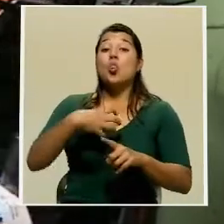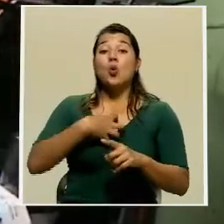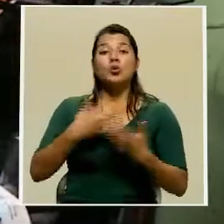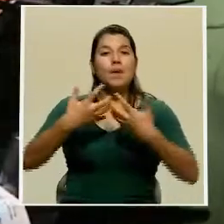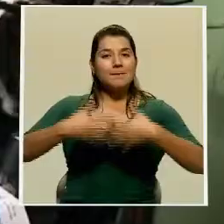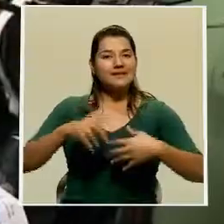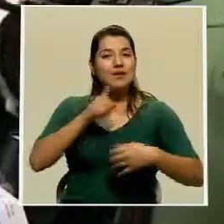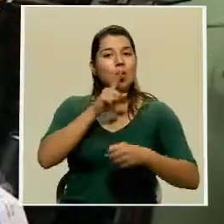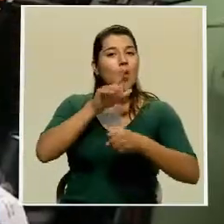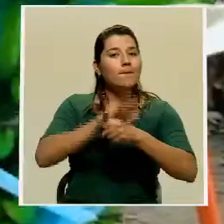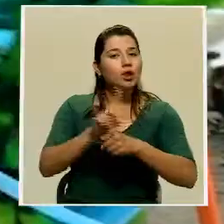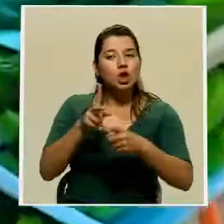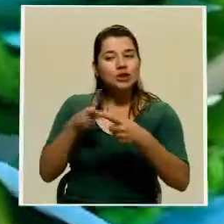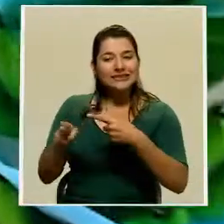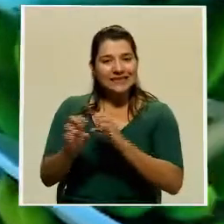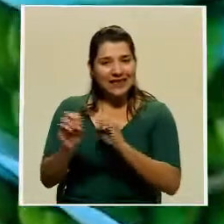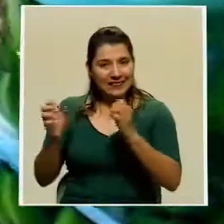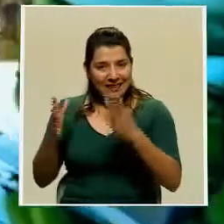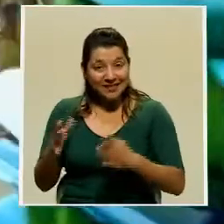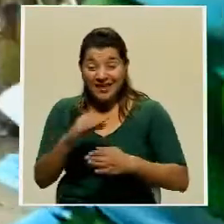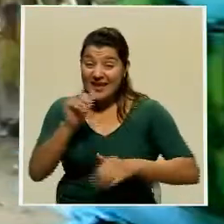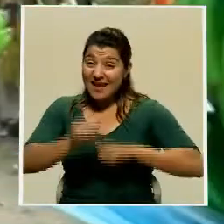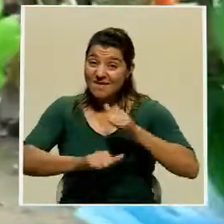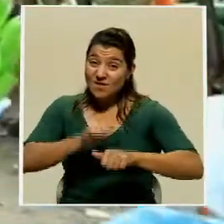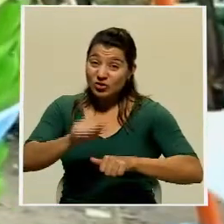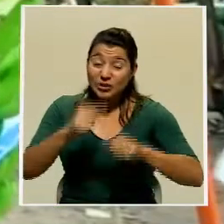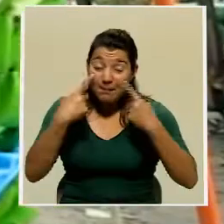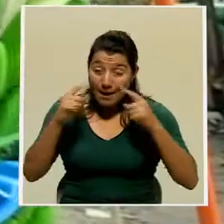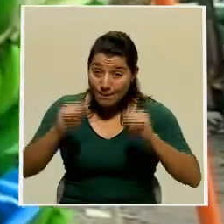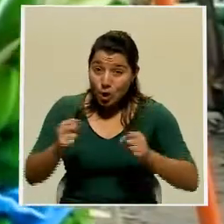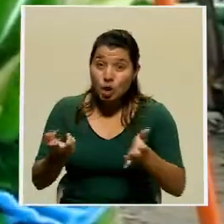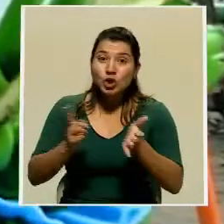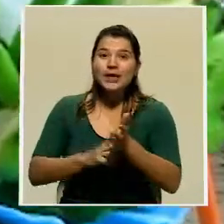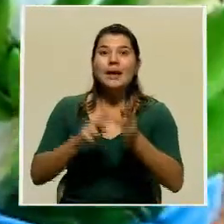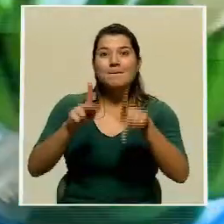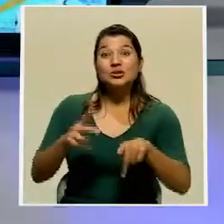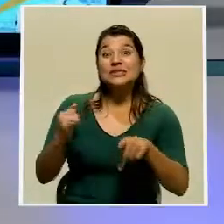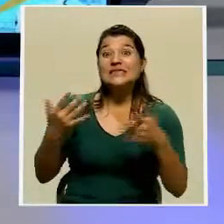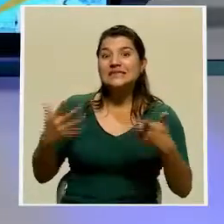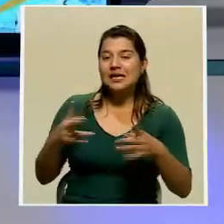el aval y hacer su mejor esfuerzo para recuperar los empleos perdidos por la pandemia.